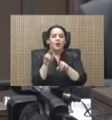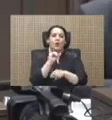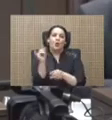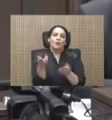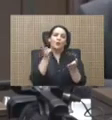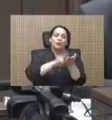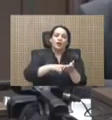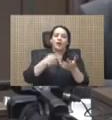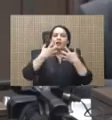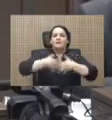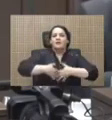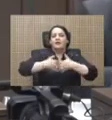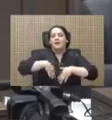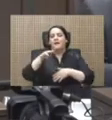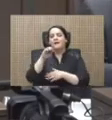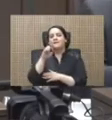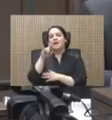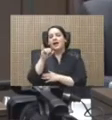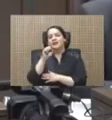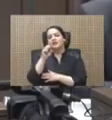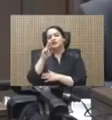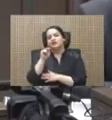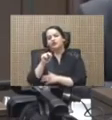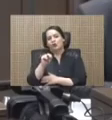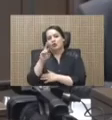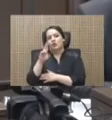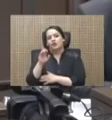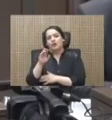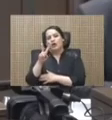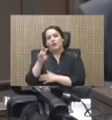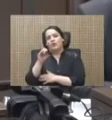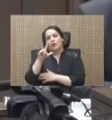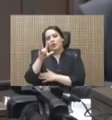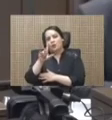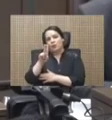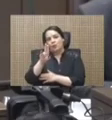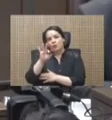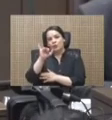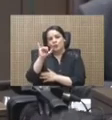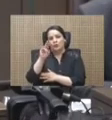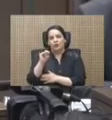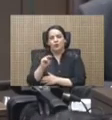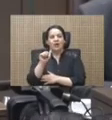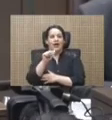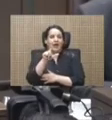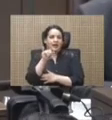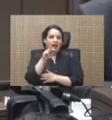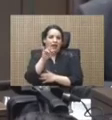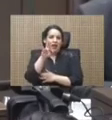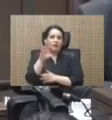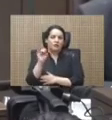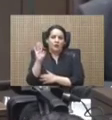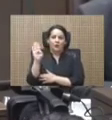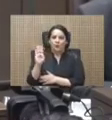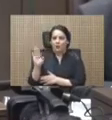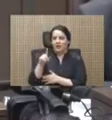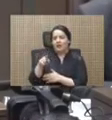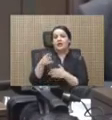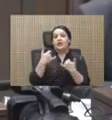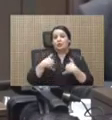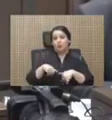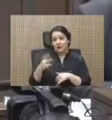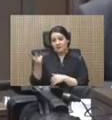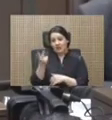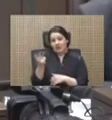a la empresa Madison Revolution y a Alejandre Broque, que dicho sea de paso, aún esperan el pago de sus servicios.